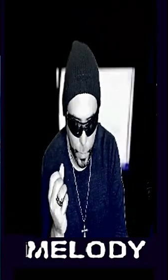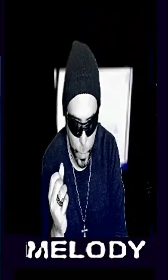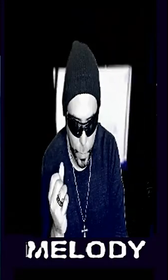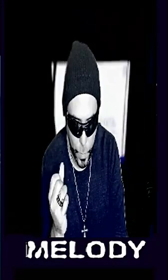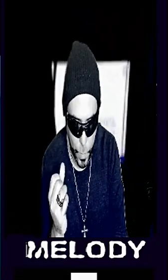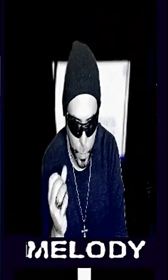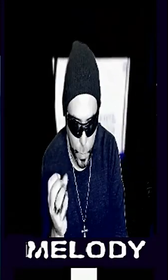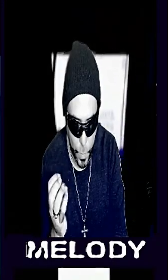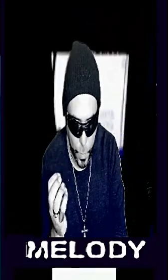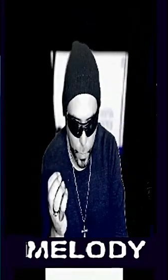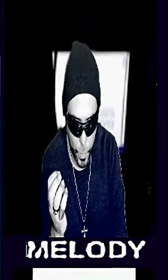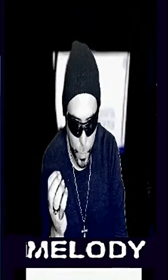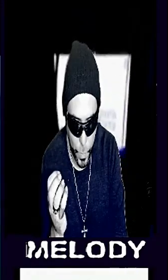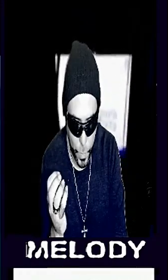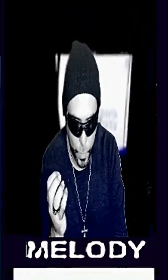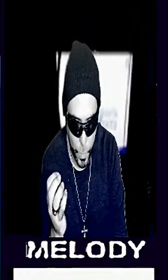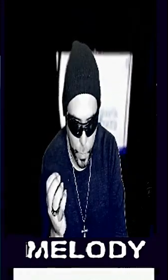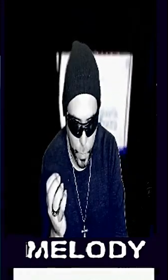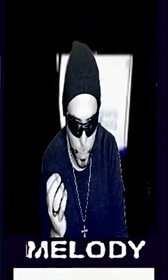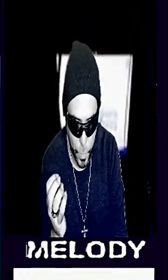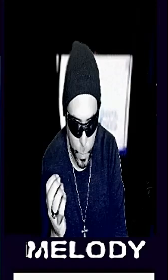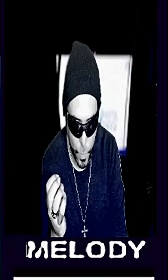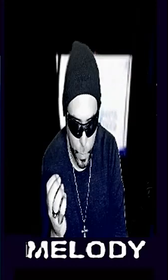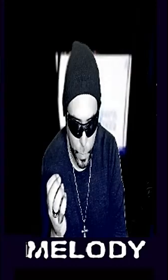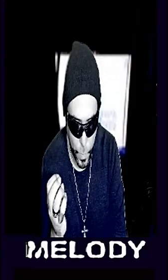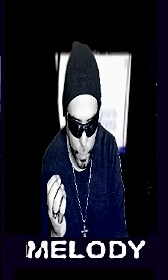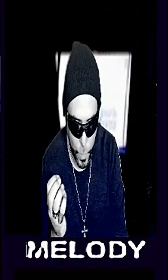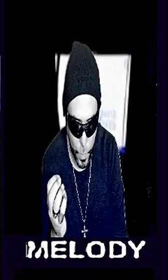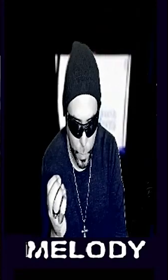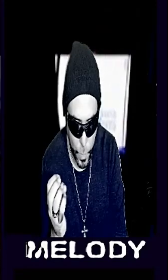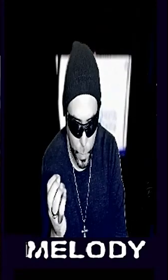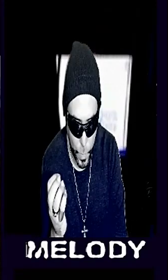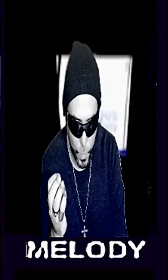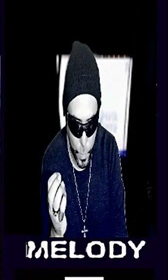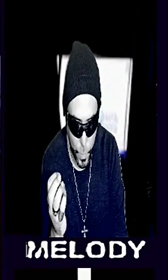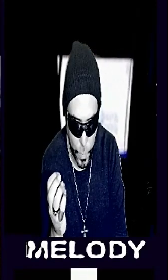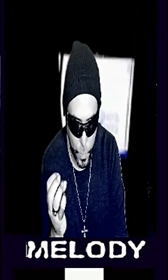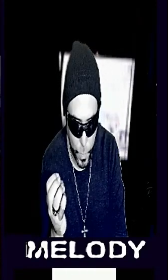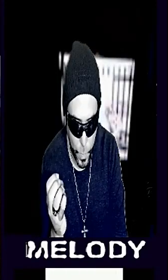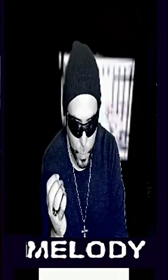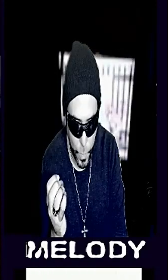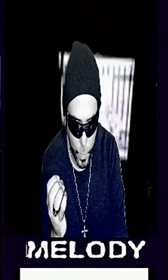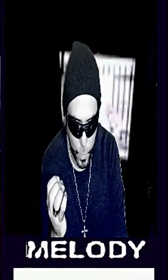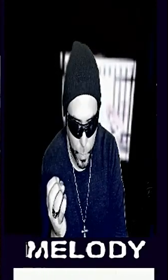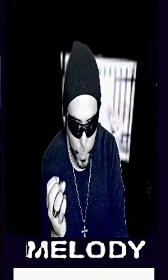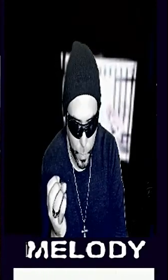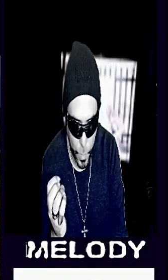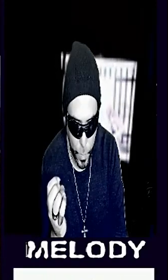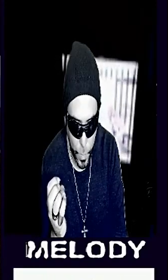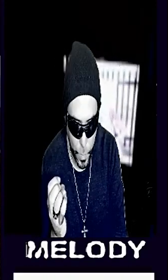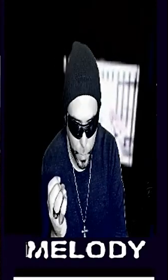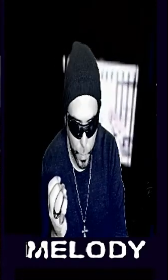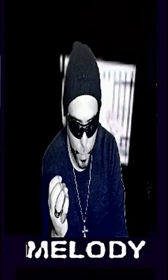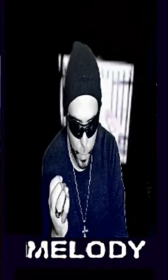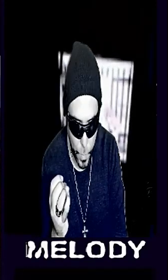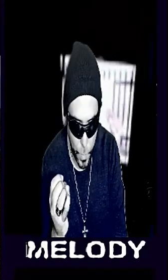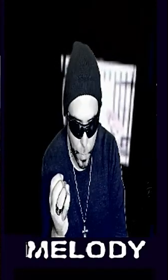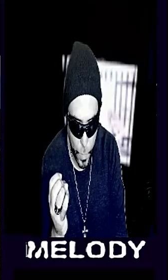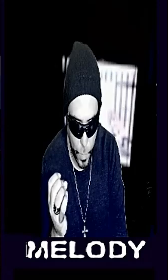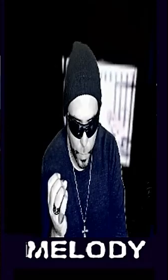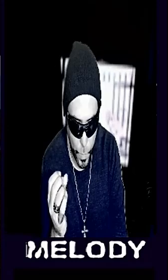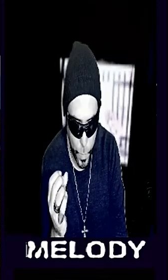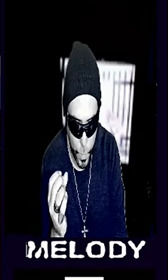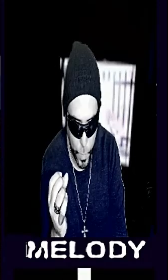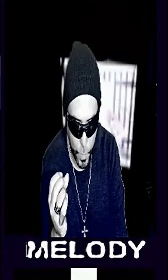rincones. Deleítate con sus bellas postales mientras te adentras en la profundidad de la selva. Desde el inicio, déjate cautivar por